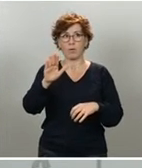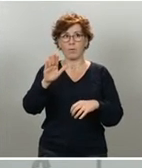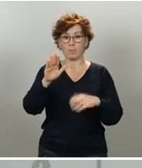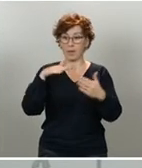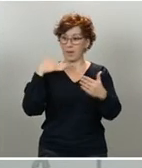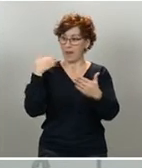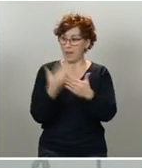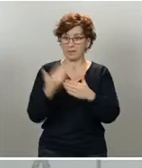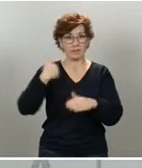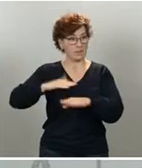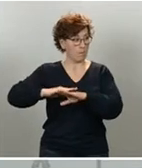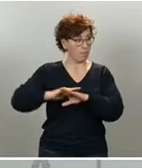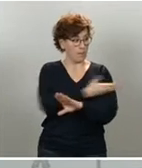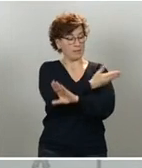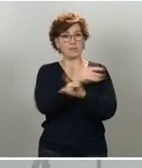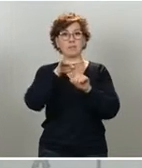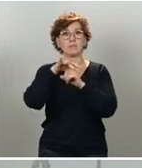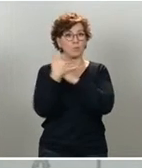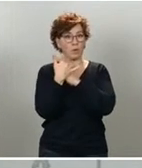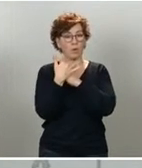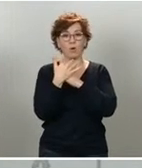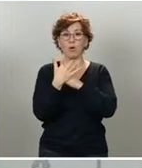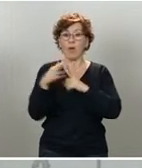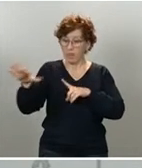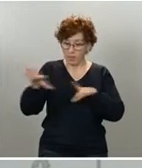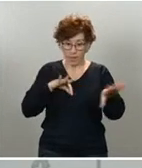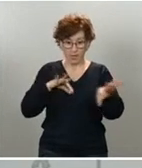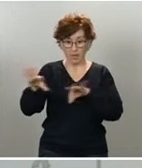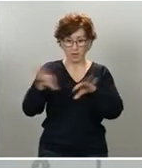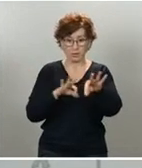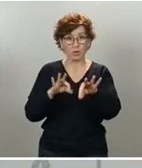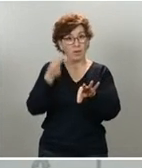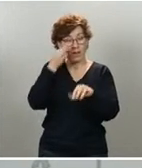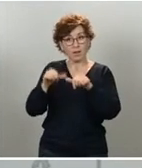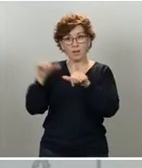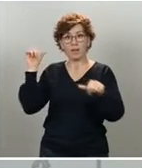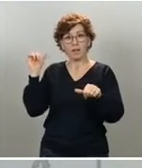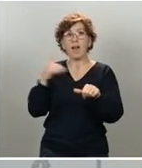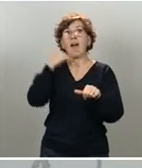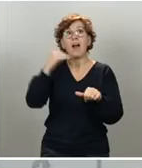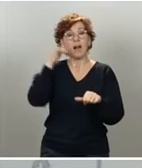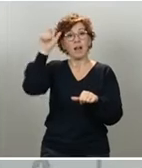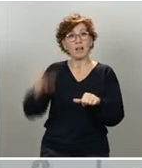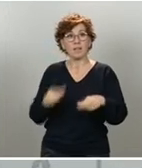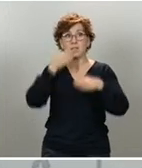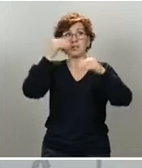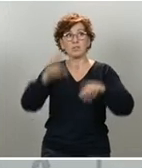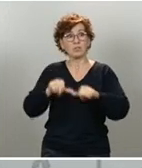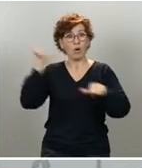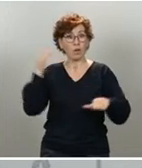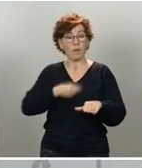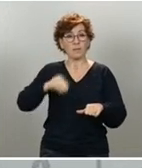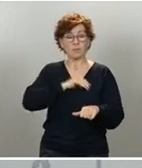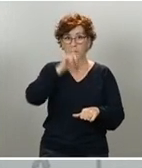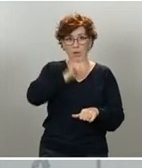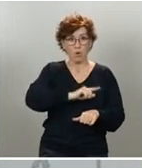esta situación, decisiones que nunca nadie había tenido que tomar en la historia de nuestro país bajo una única guía